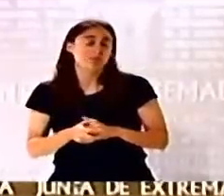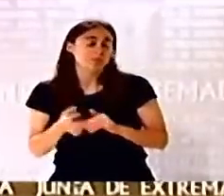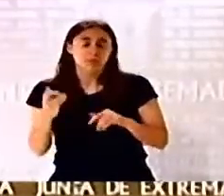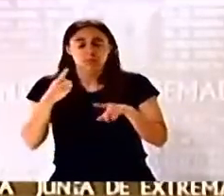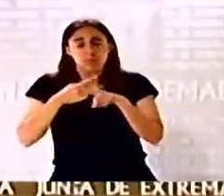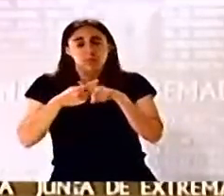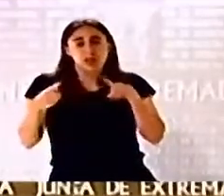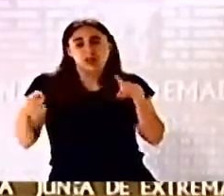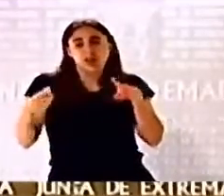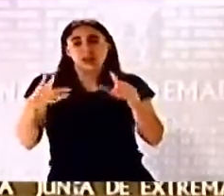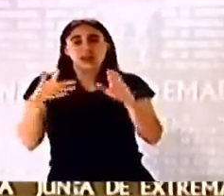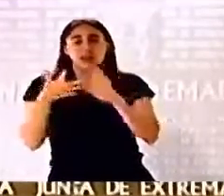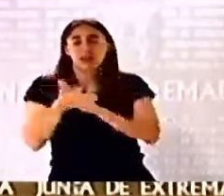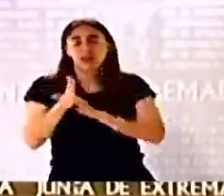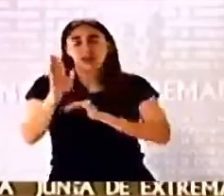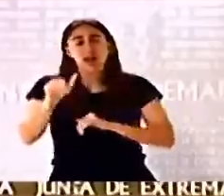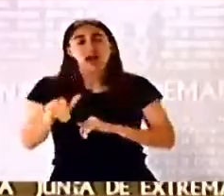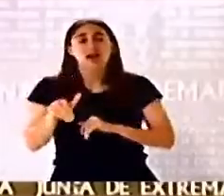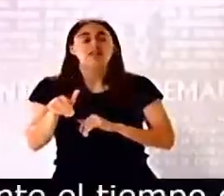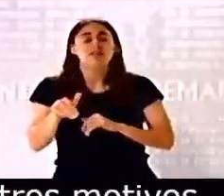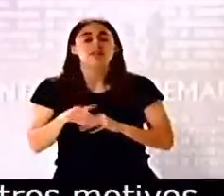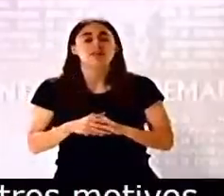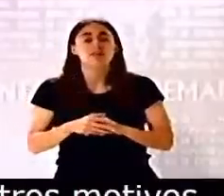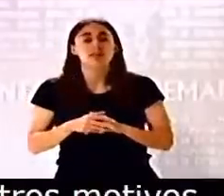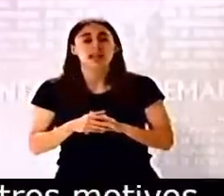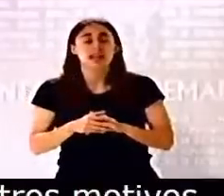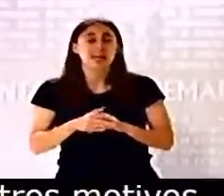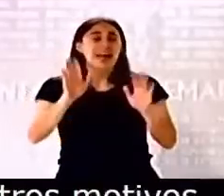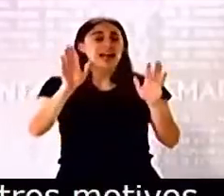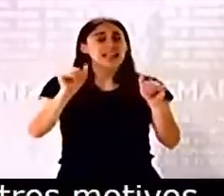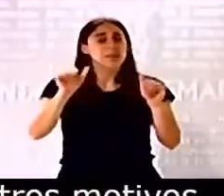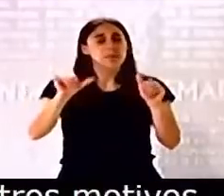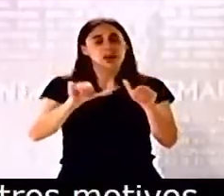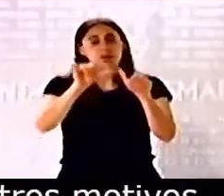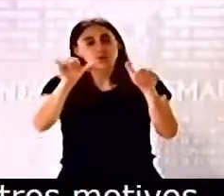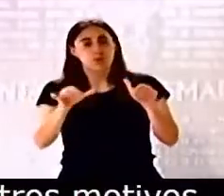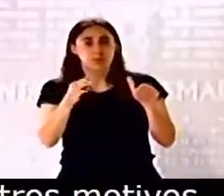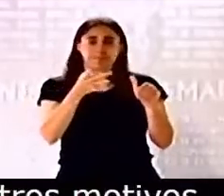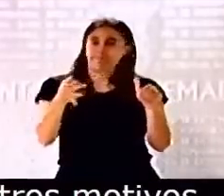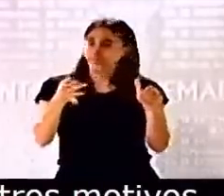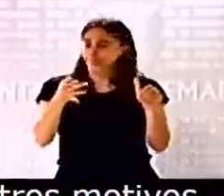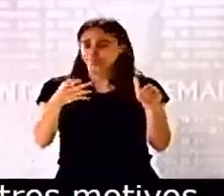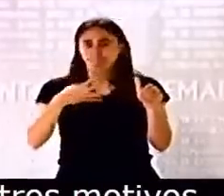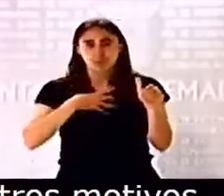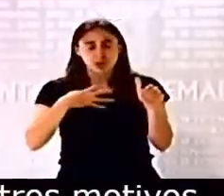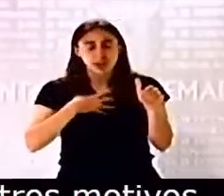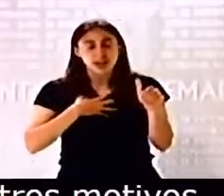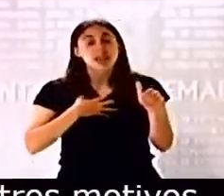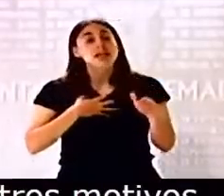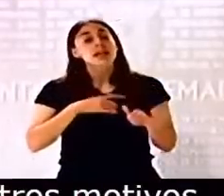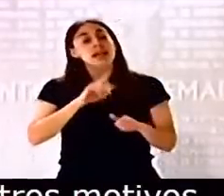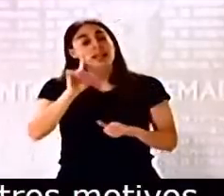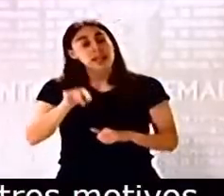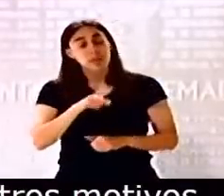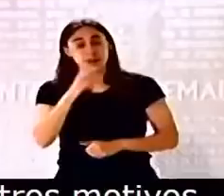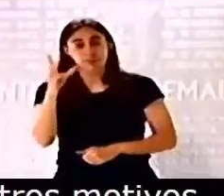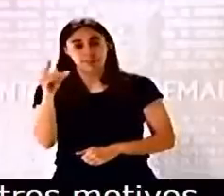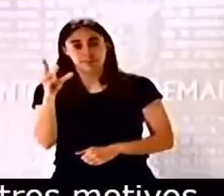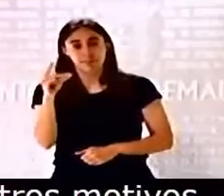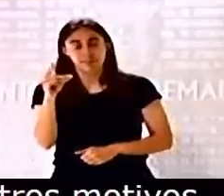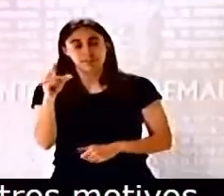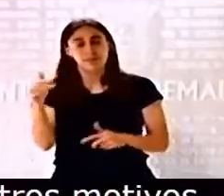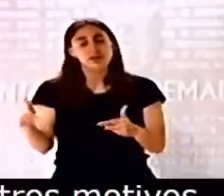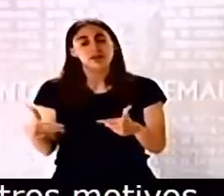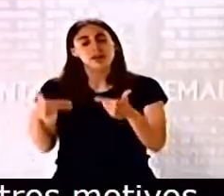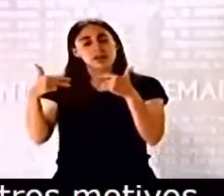diferentes y que no han podido despedirlo como ellos se merecían. En segundo lugar, me van a permitir también